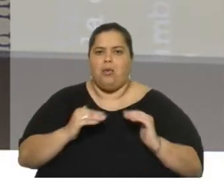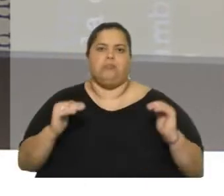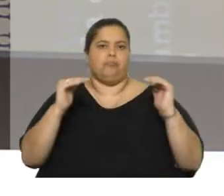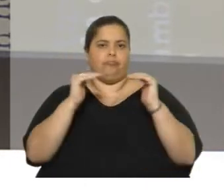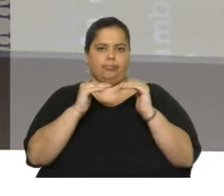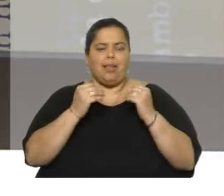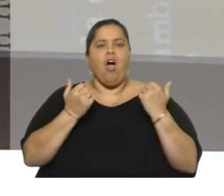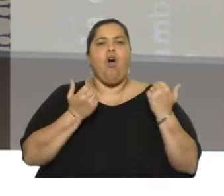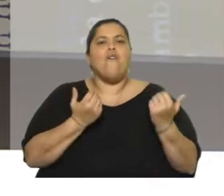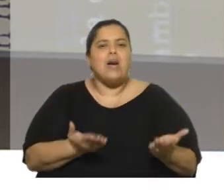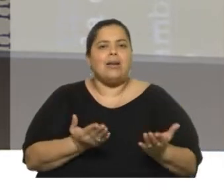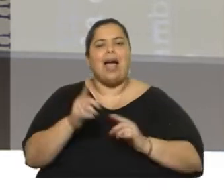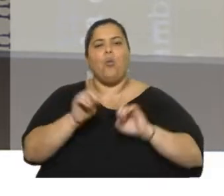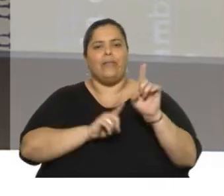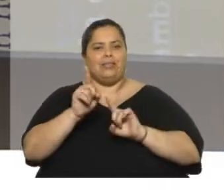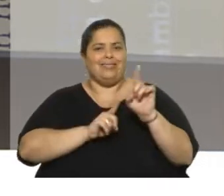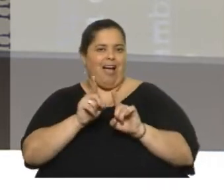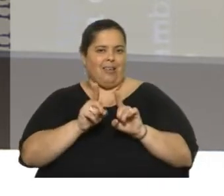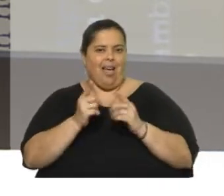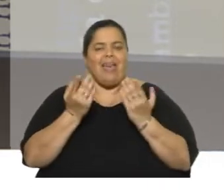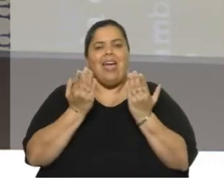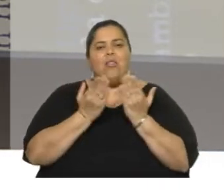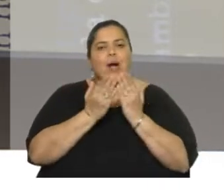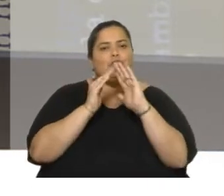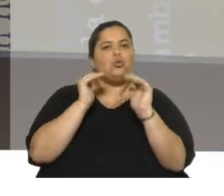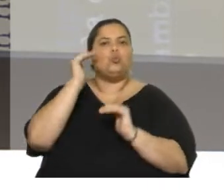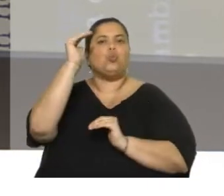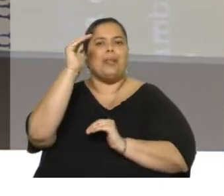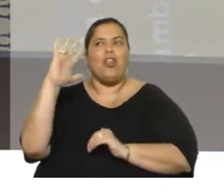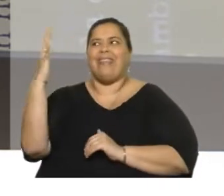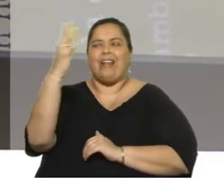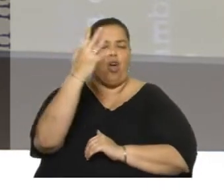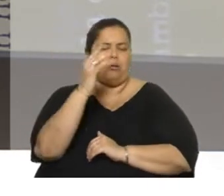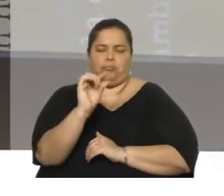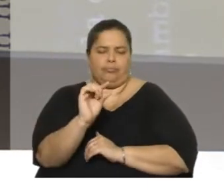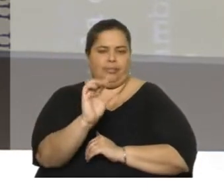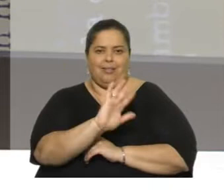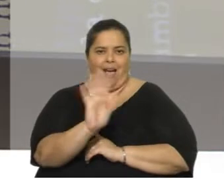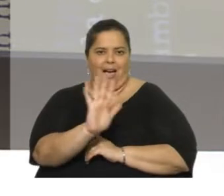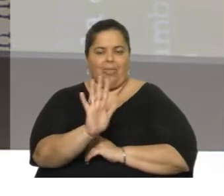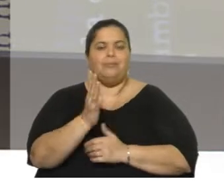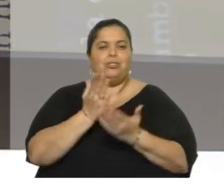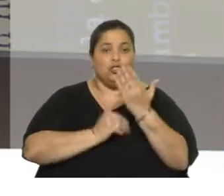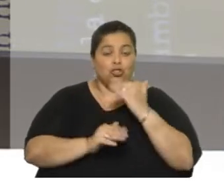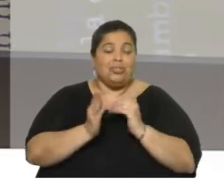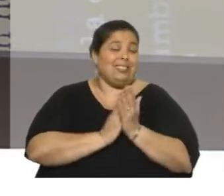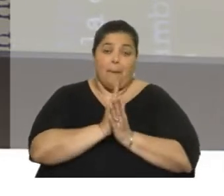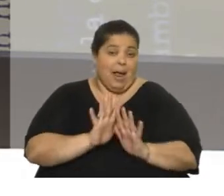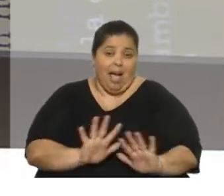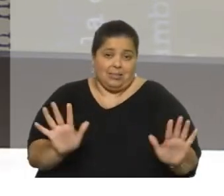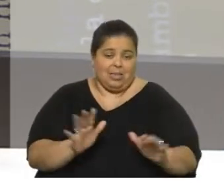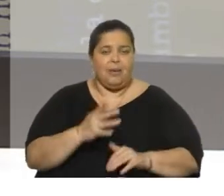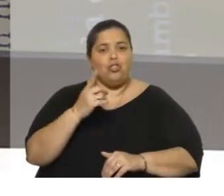que llamaríamos oferta universitaria o de educación superior en el interior. Bajísima. Y siempre fue, y ojo que